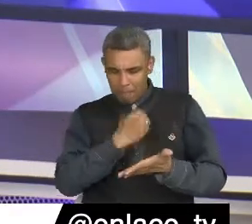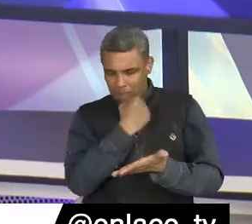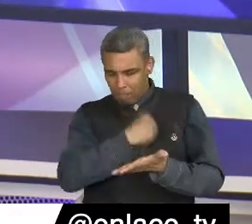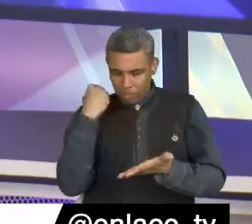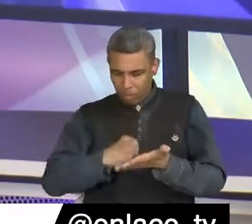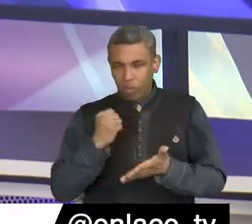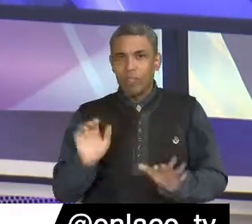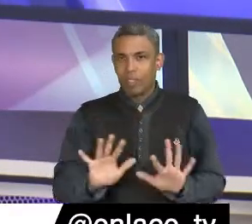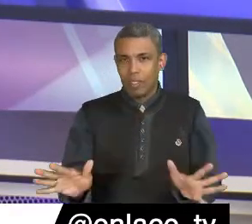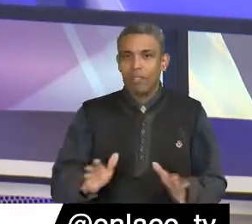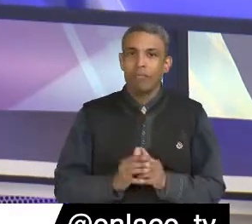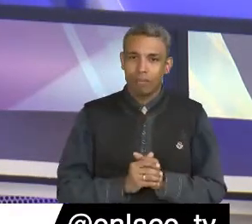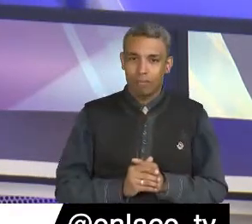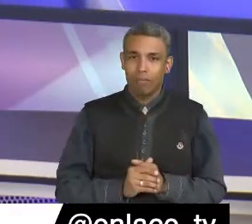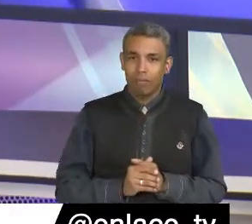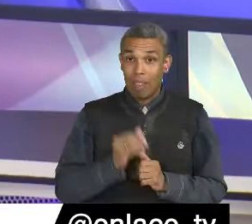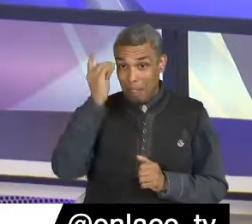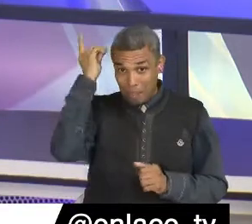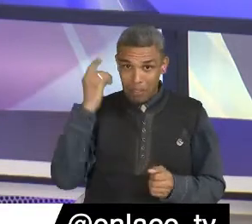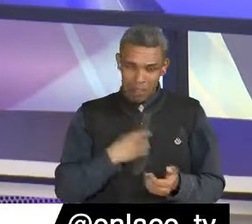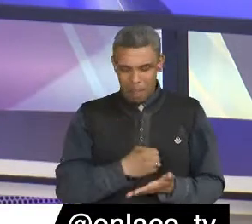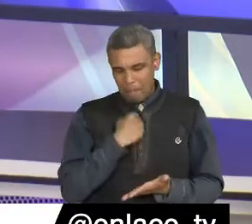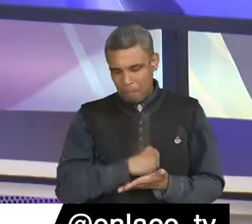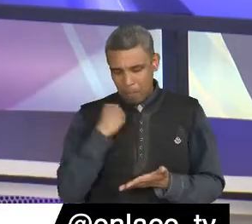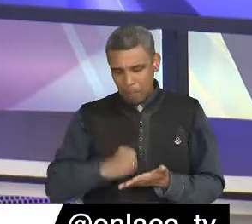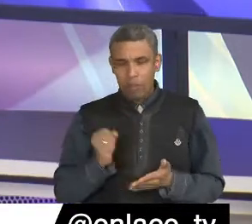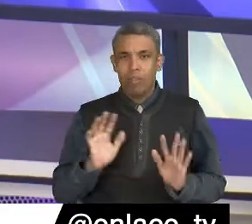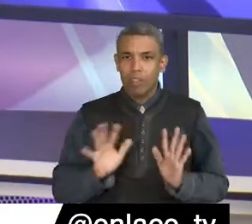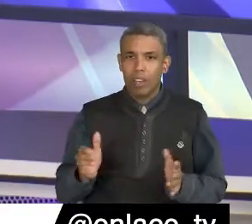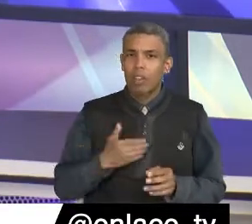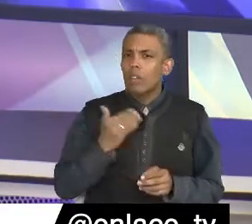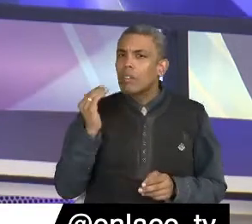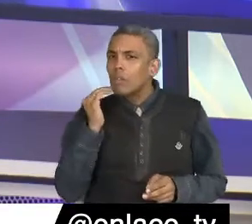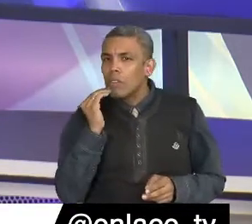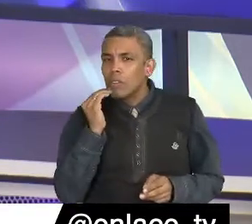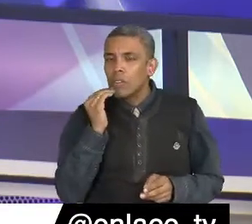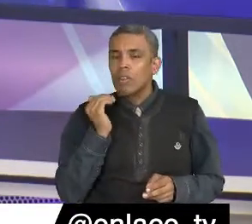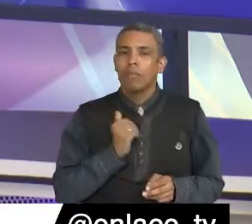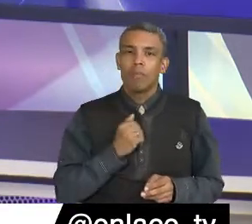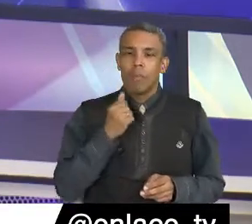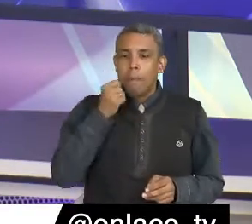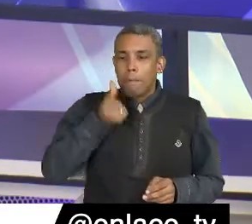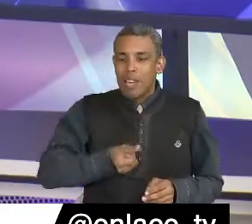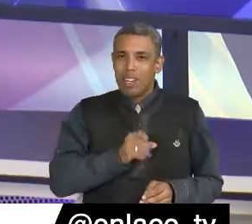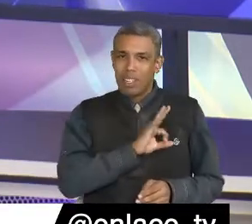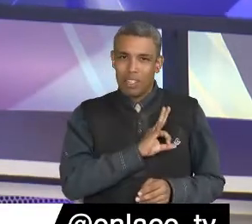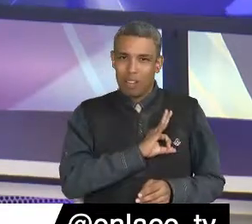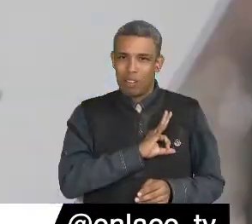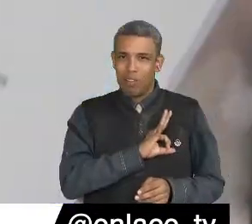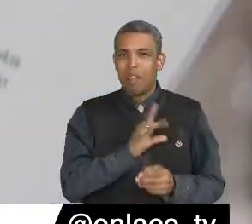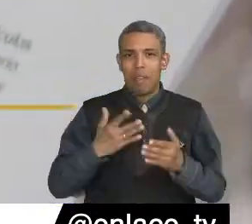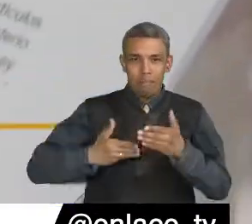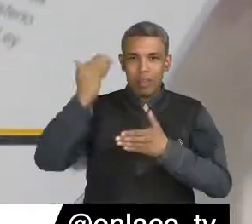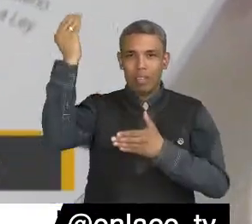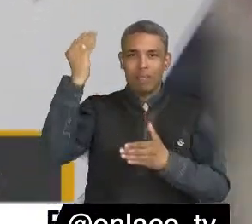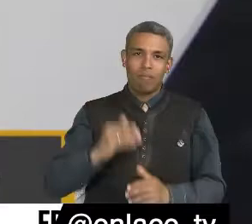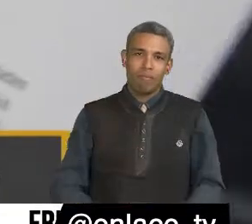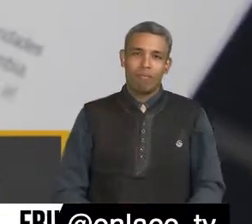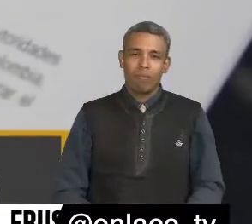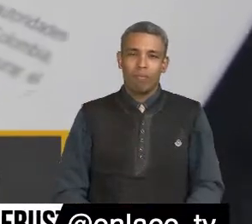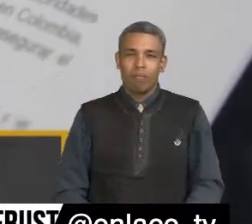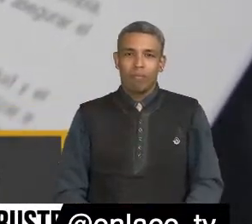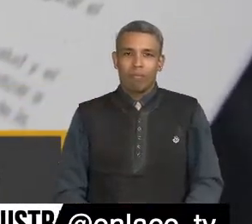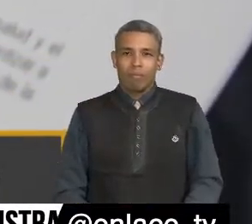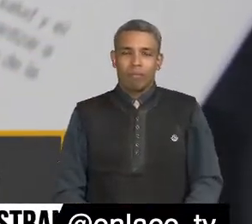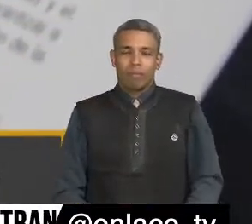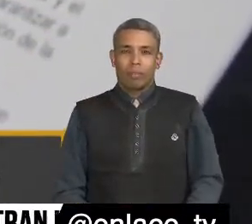El mandatario firmó el acta administrativo que comenzará a regir a partir de este sábado 8 de abril. De la tarde se firmó el